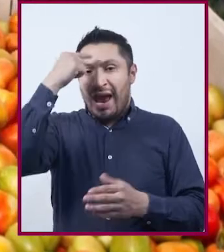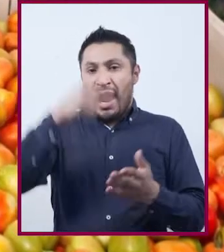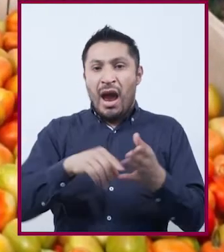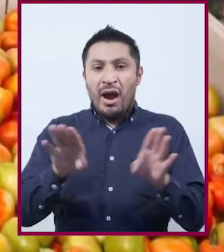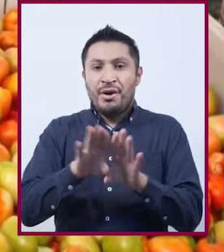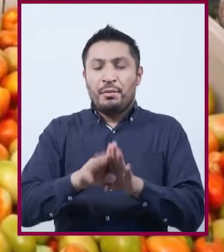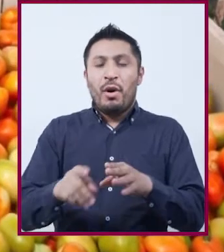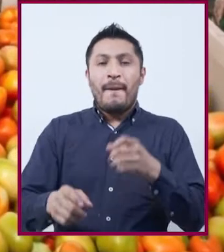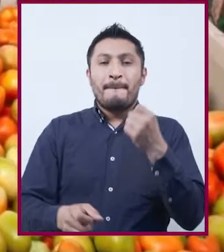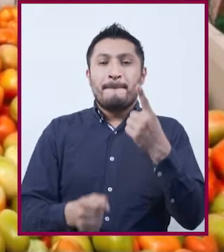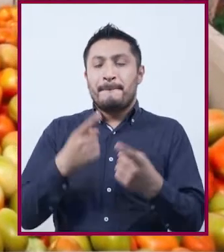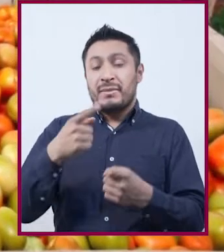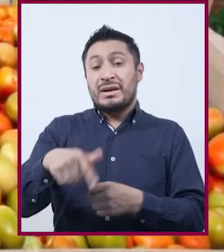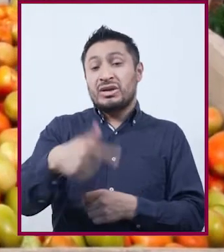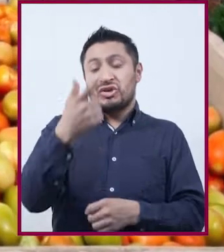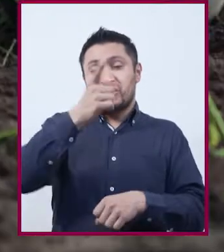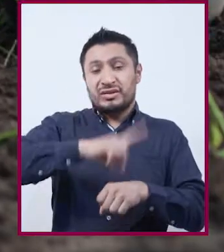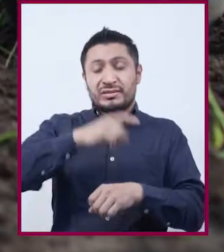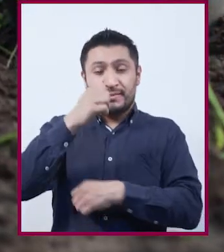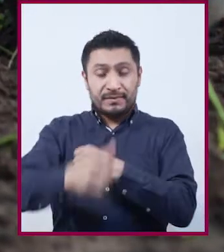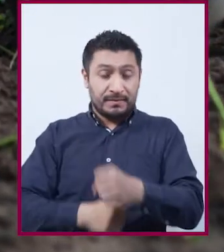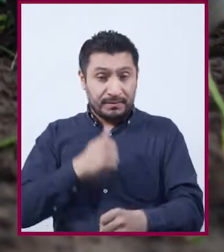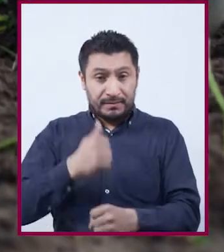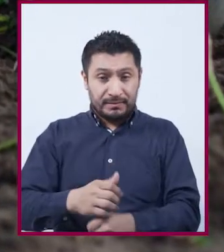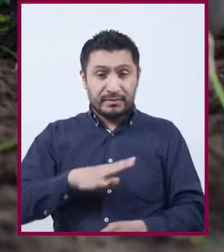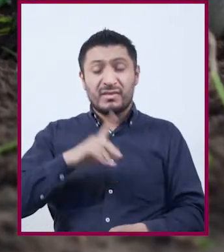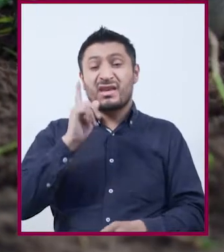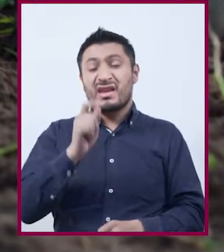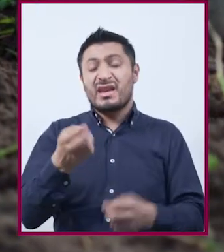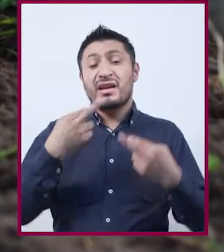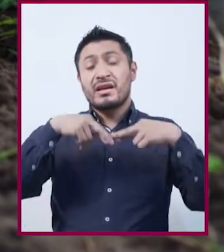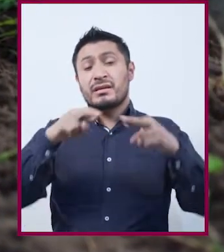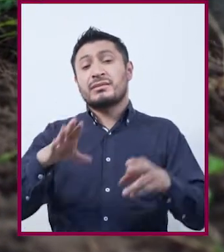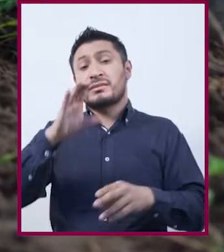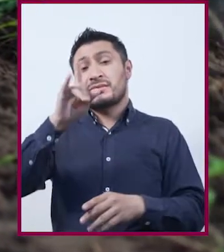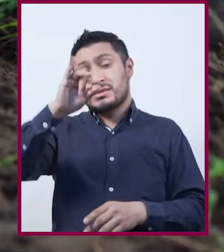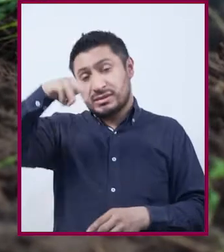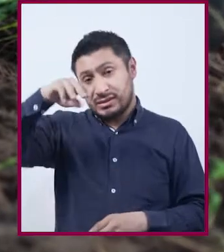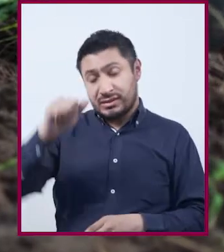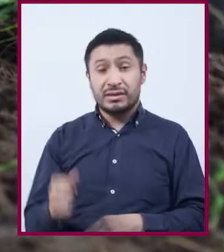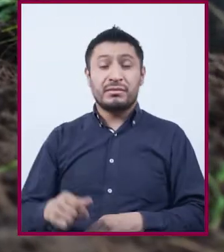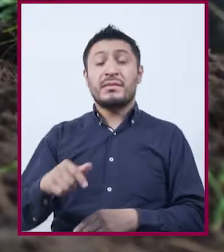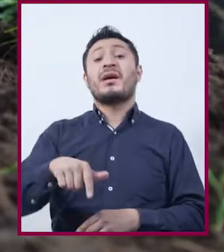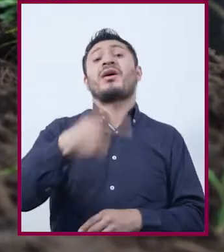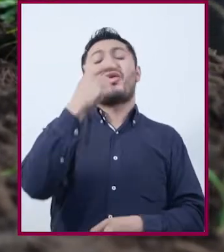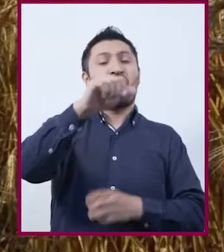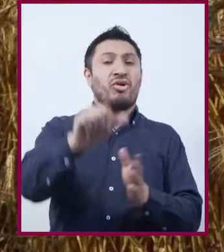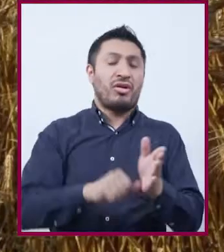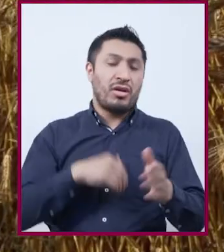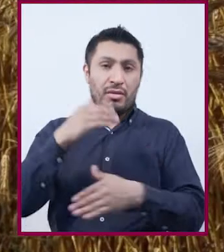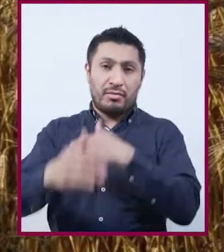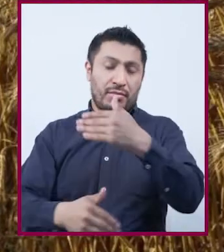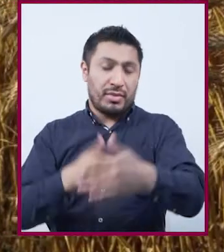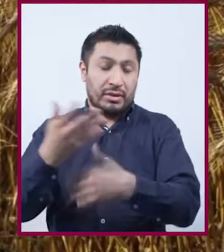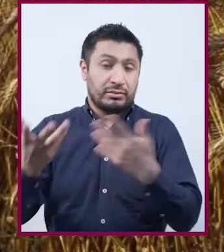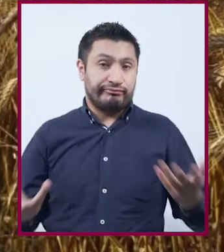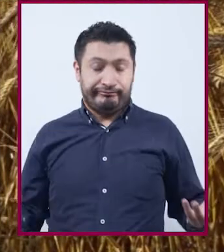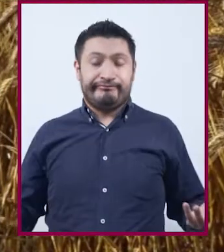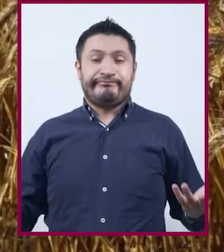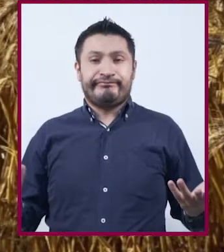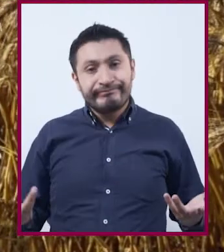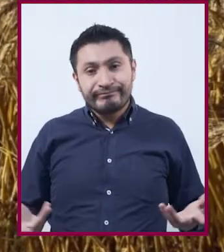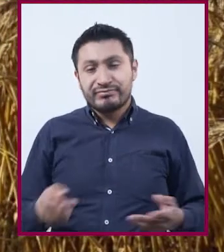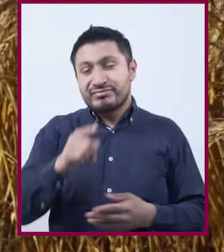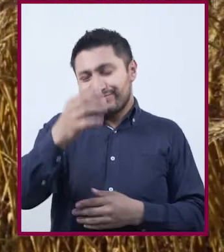suertes, creencia que dice que los primeros 12 días del año representan el clima que se tendrá durante los 12 meses del